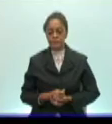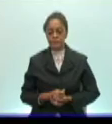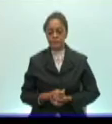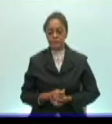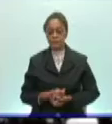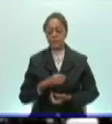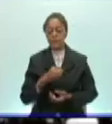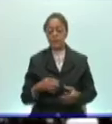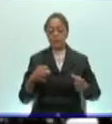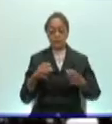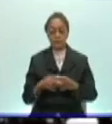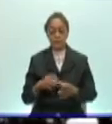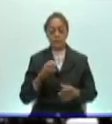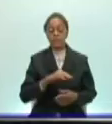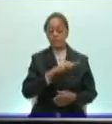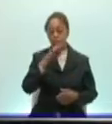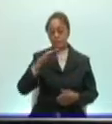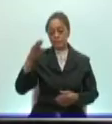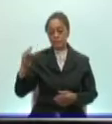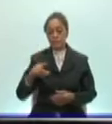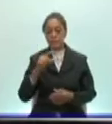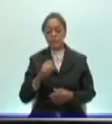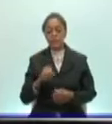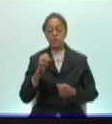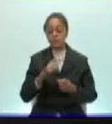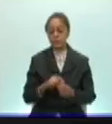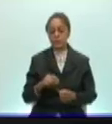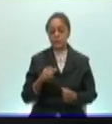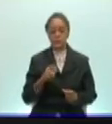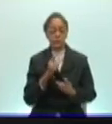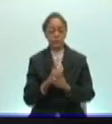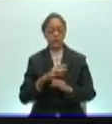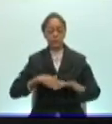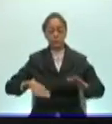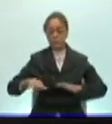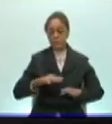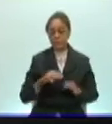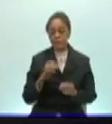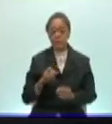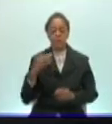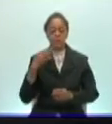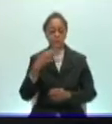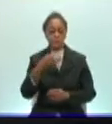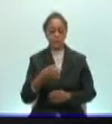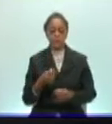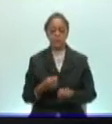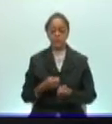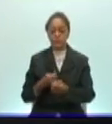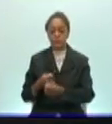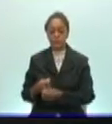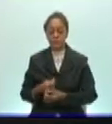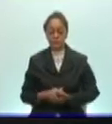Las bandas del Escambray son un intento de frente preparatorio para una futura invasión.